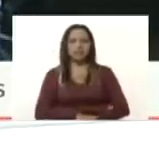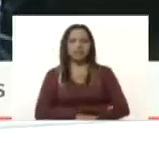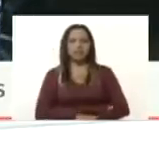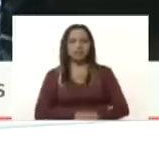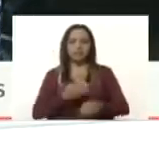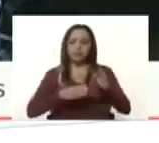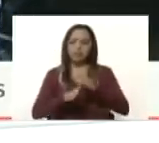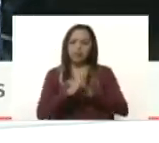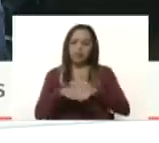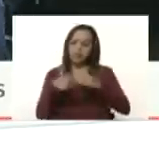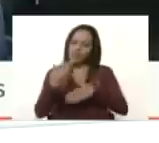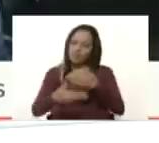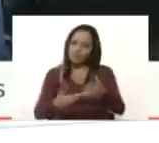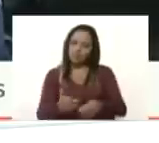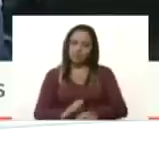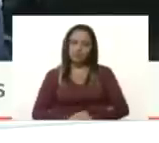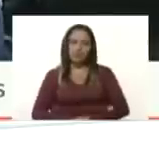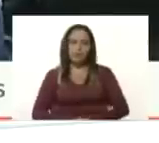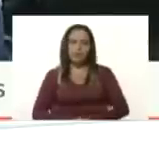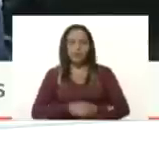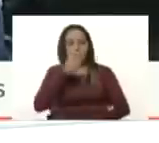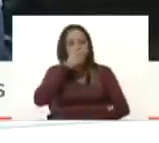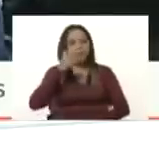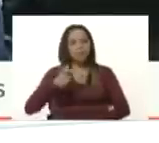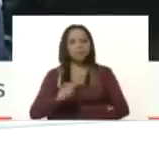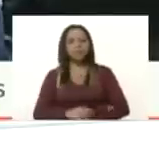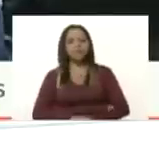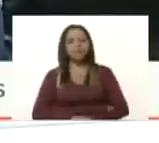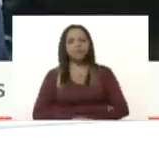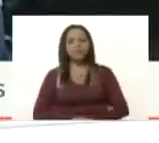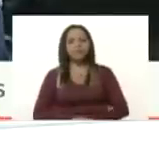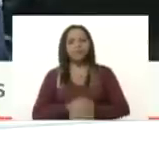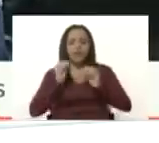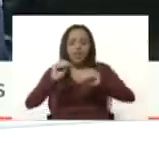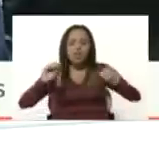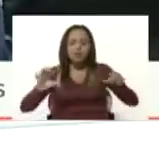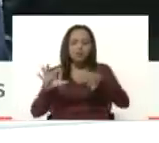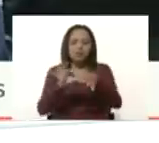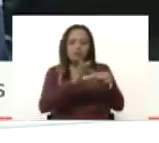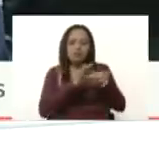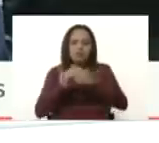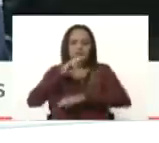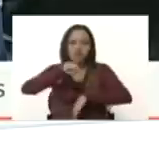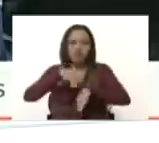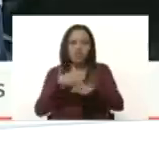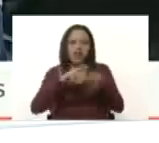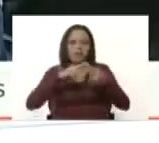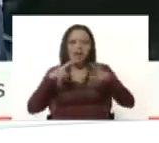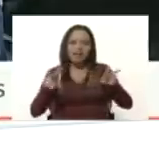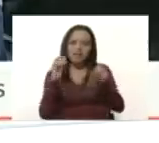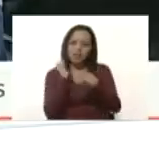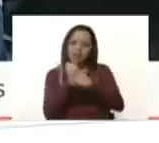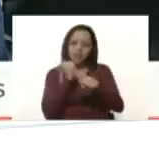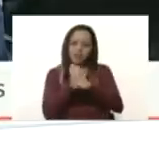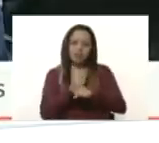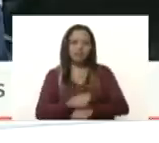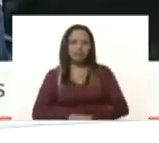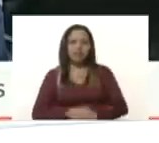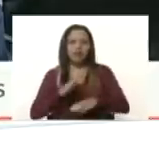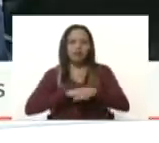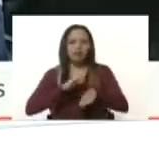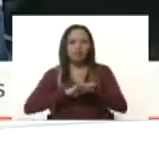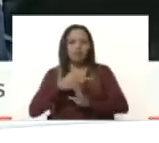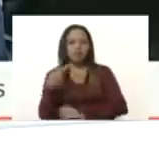Vamos avanzando, compatriota. Yo llamo a la Unión Nacional, a la paz, al trabajo, porque